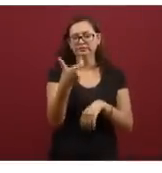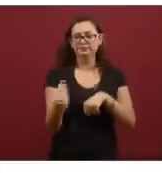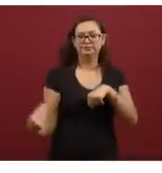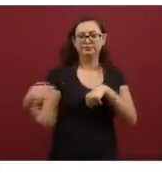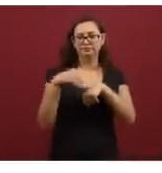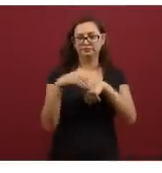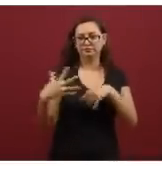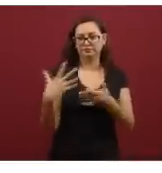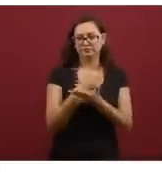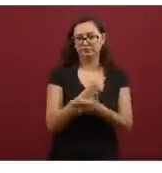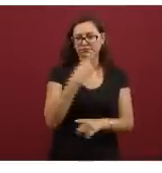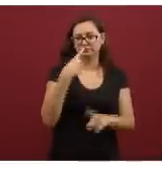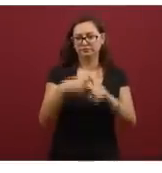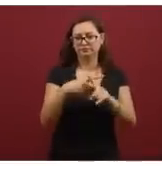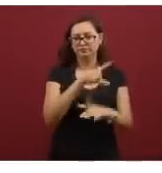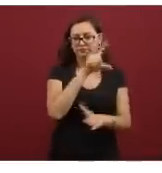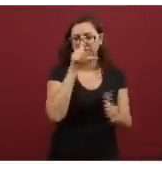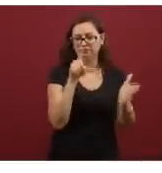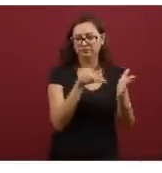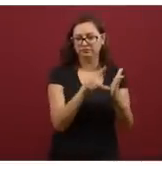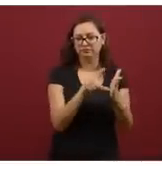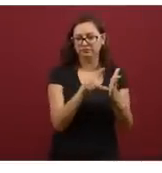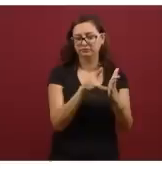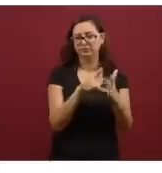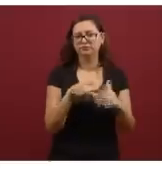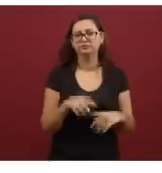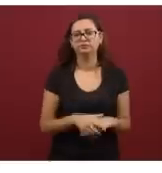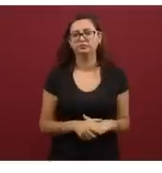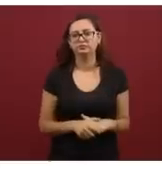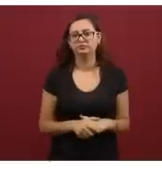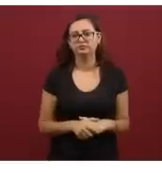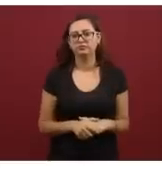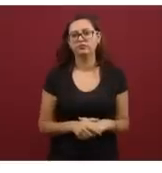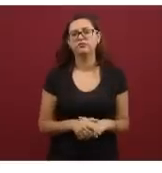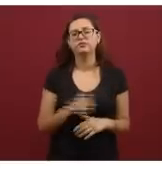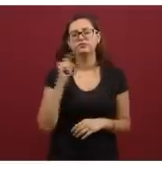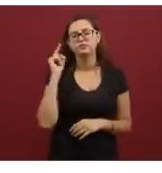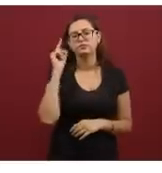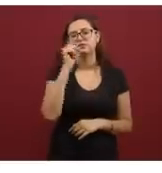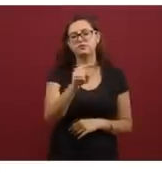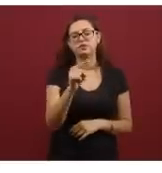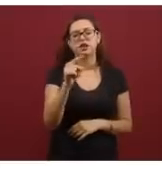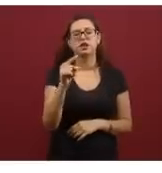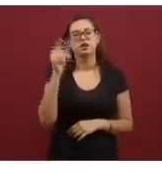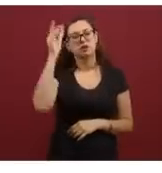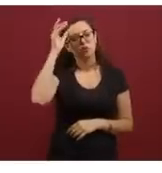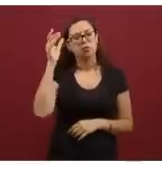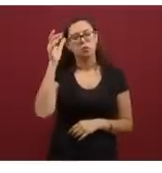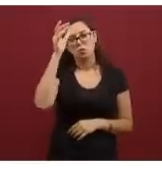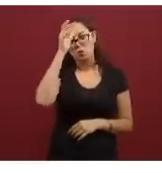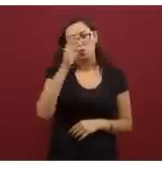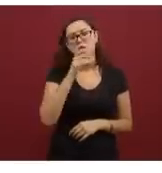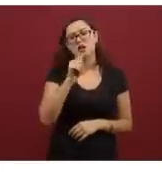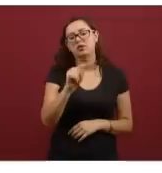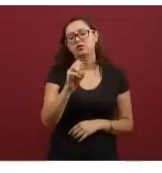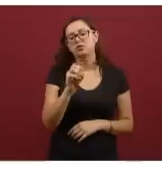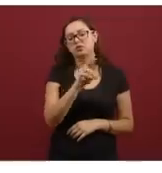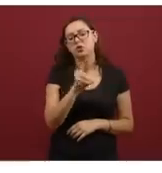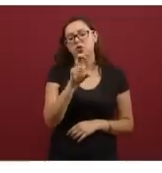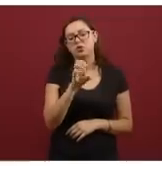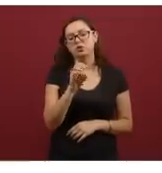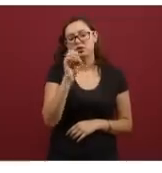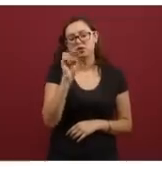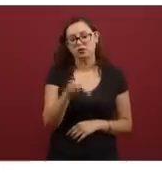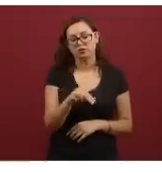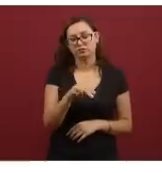centavos por litro, que lo encontramos en Torreón, Coahuila, en Combustibles y